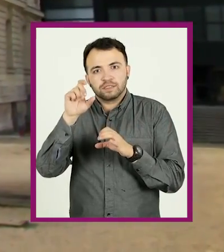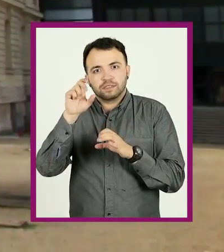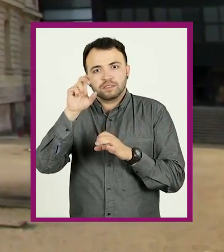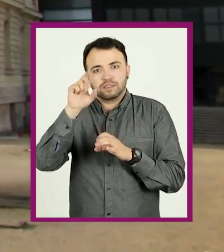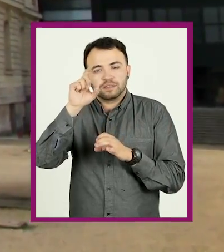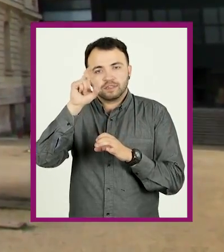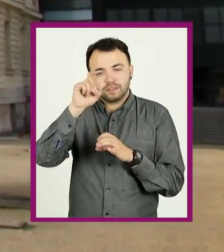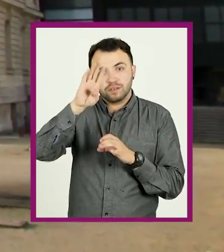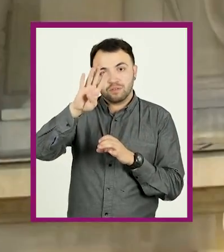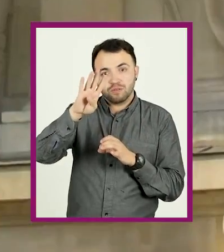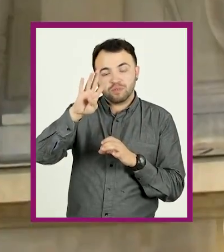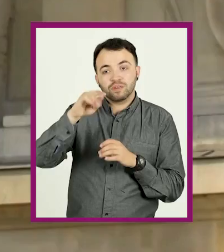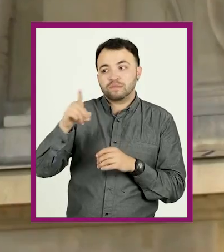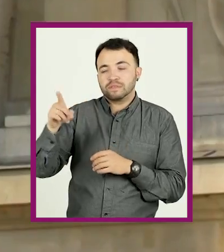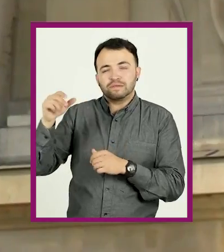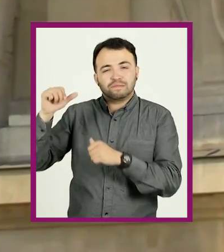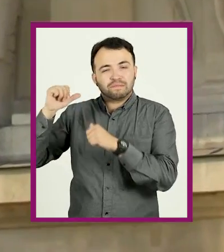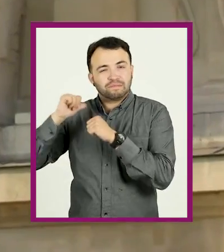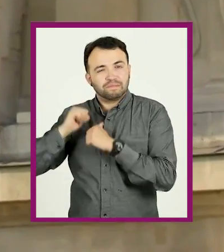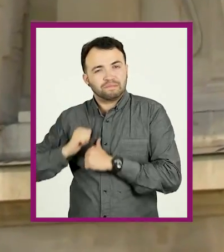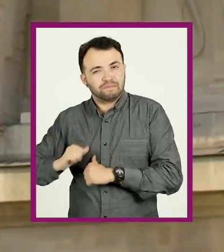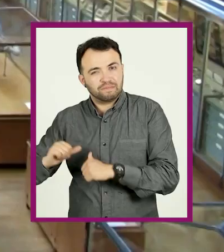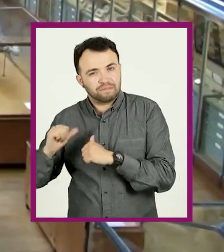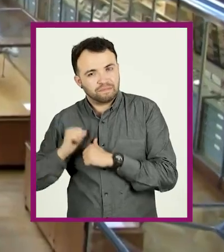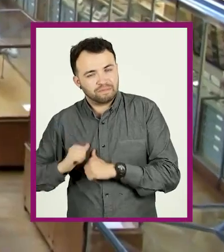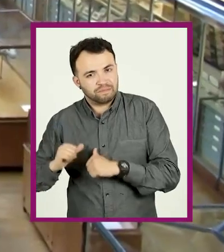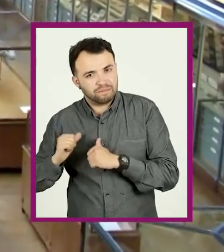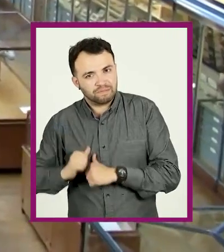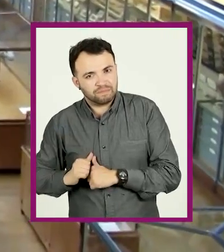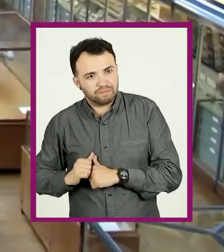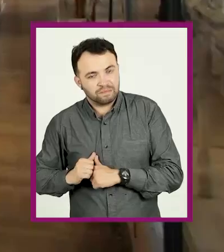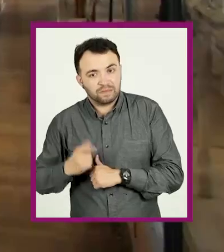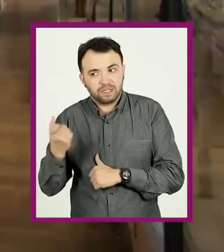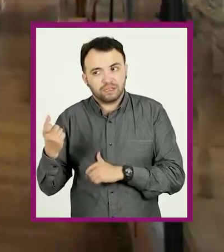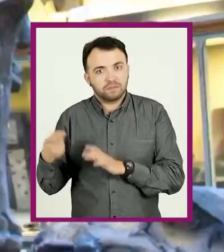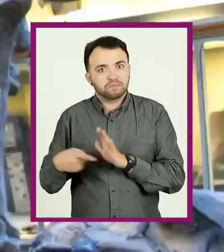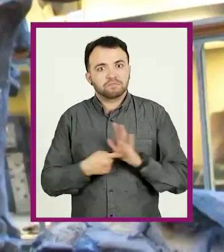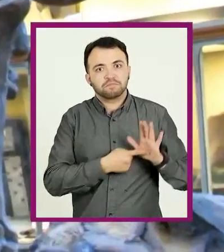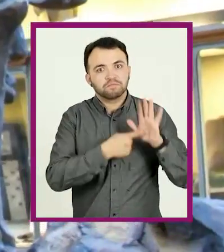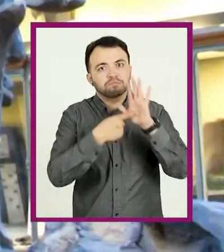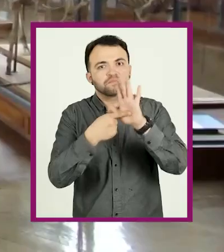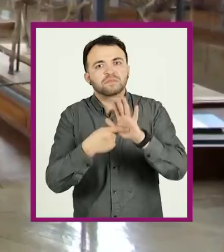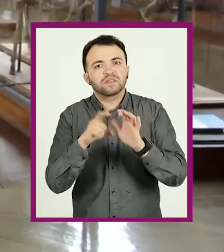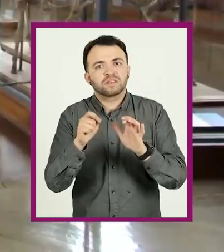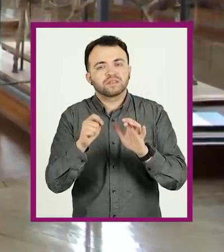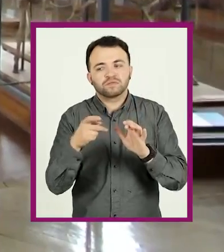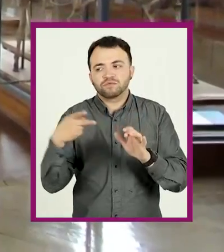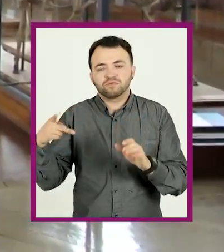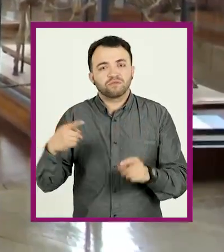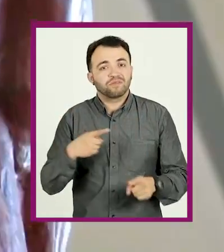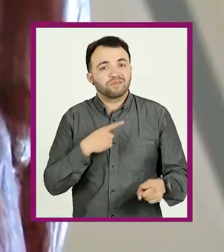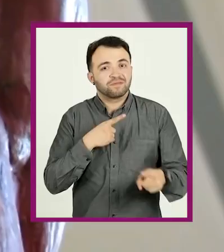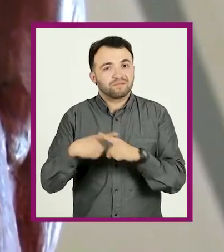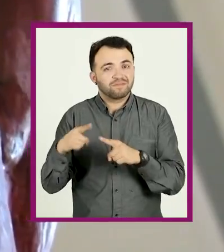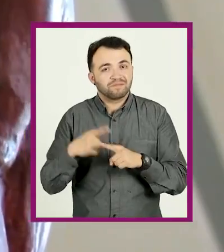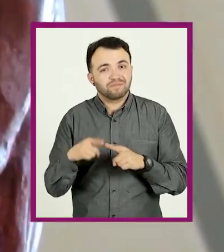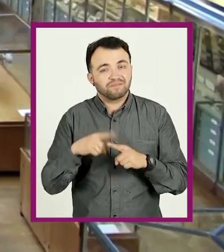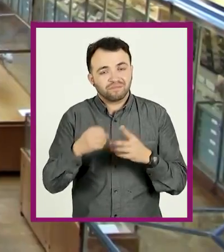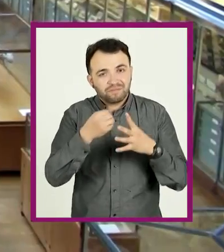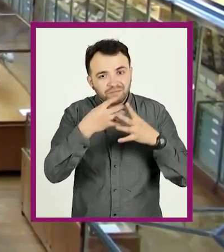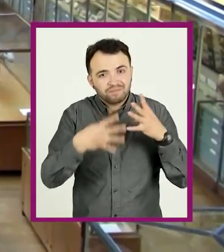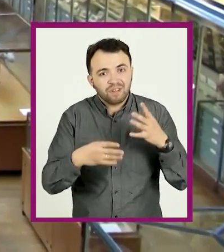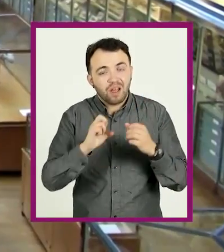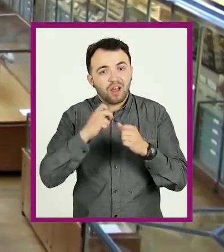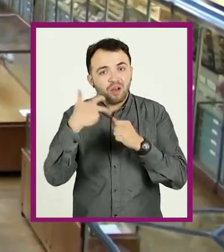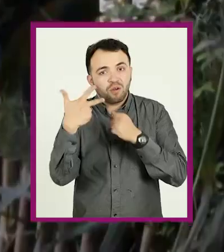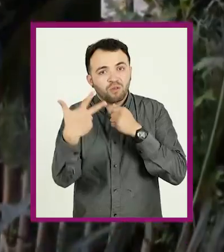hace el más antiguo entre sus pares. En el recinto se expone una de las colecciones más valiosas y variadas